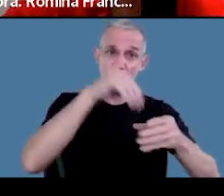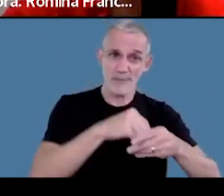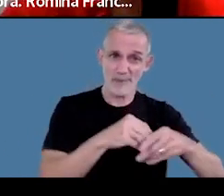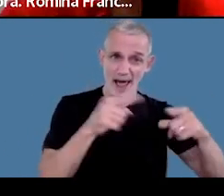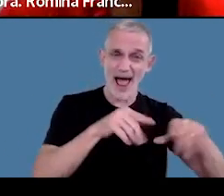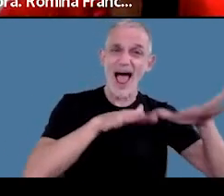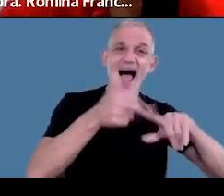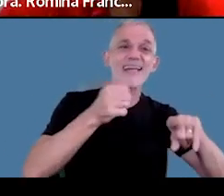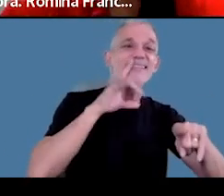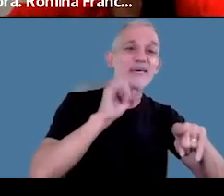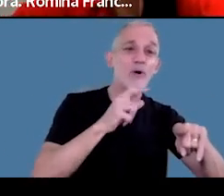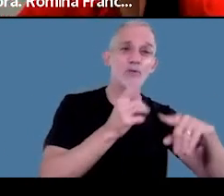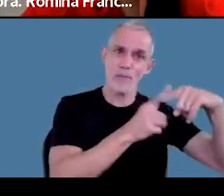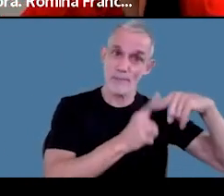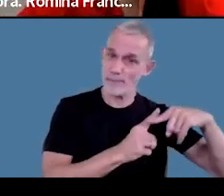activos computables.